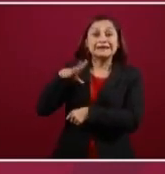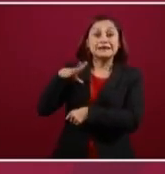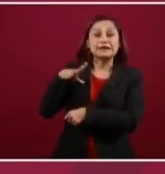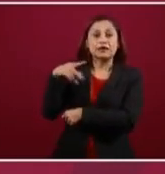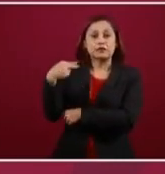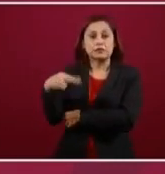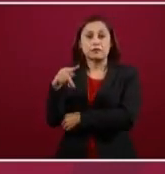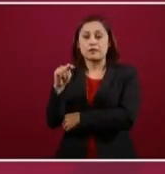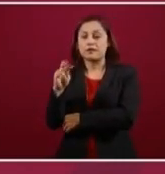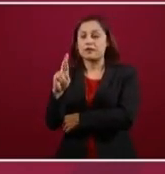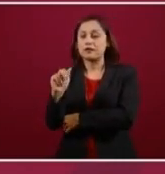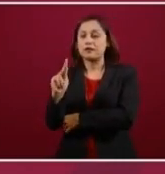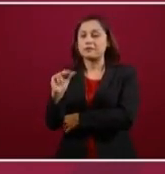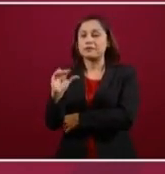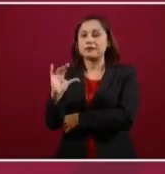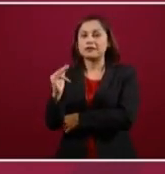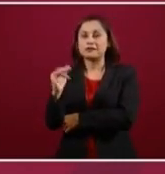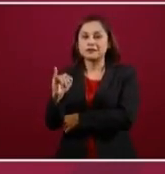y